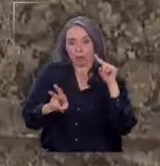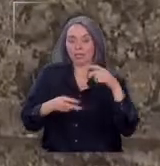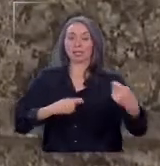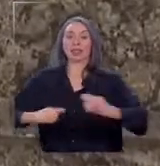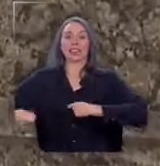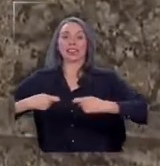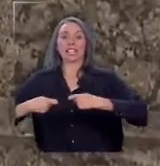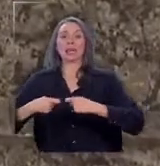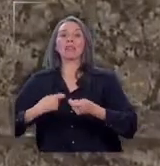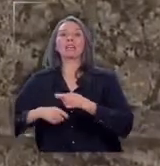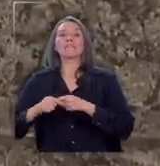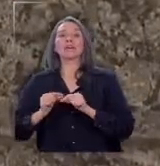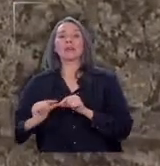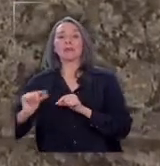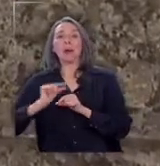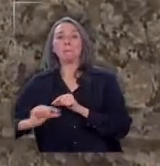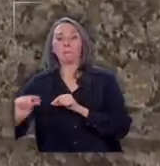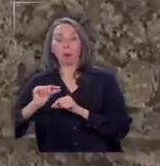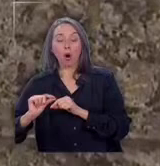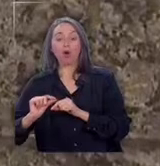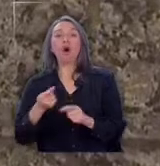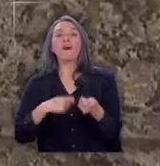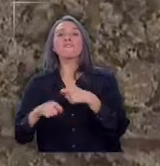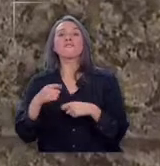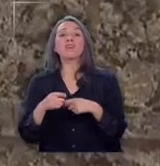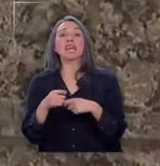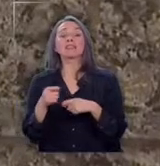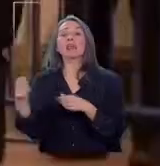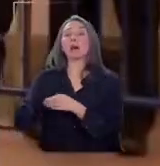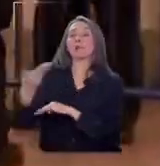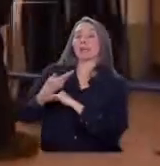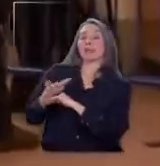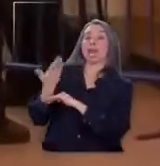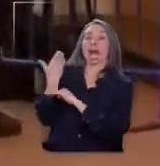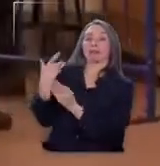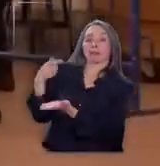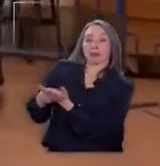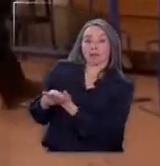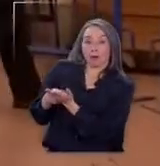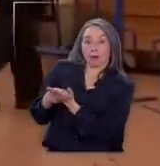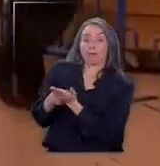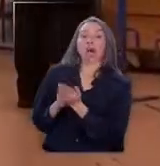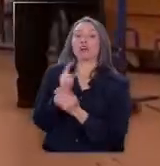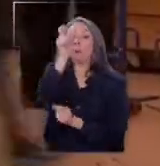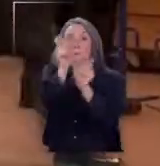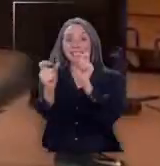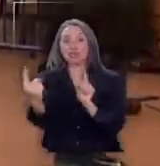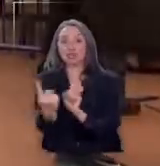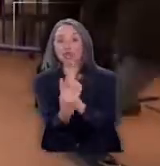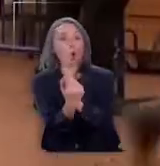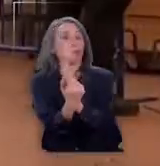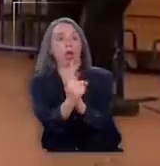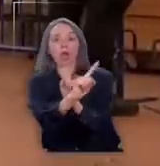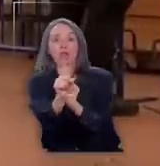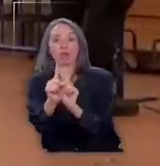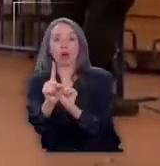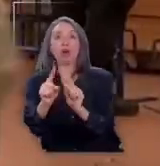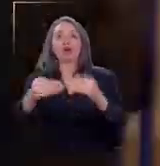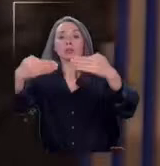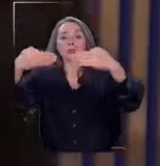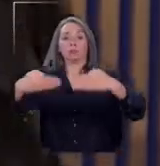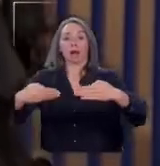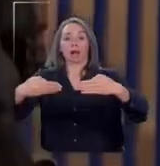las tiendas minoristas pero solo para ventas por encargo sin atención directa al público además se han implementado barreras